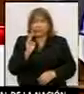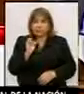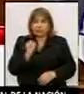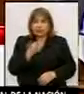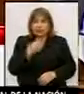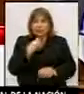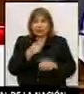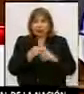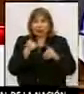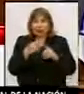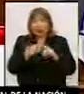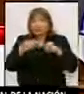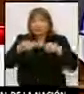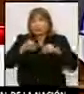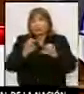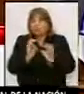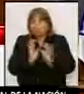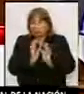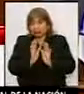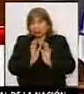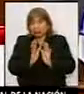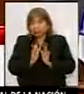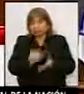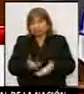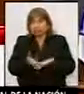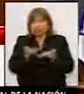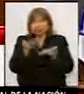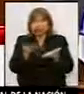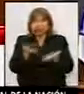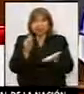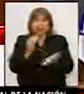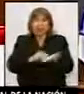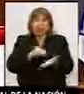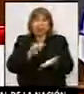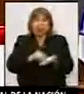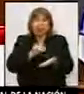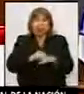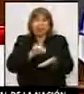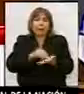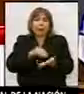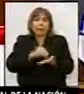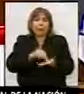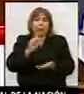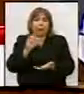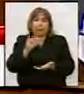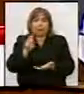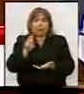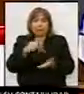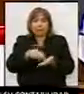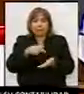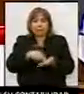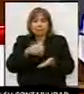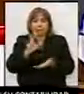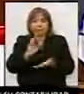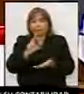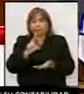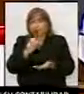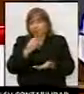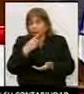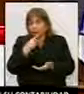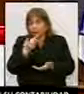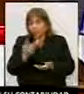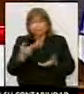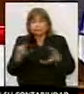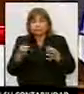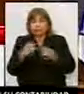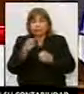se permite otorgar créditos más allá de aquellos destinados inicialmente a los pequeños y los medianos productores,